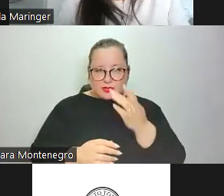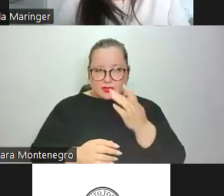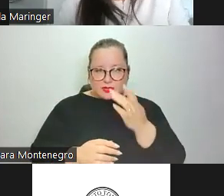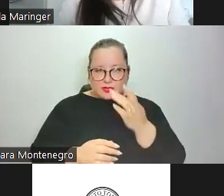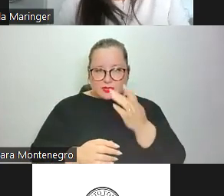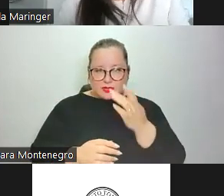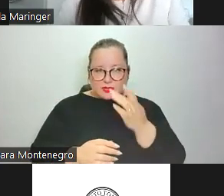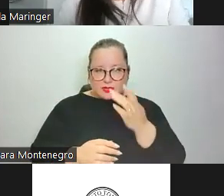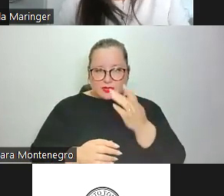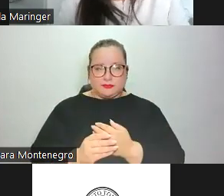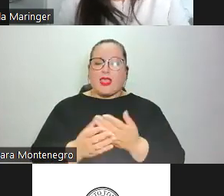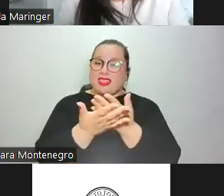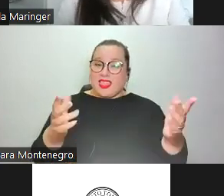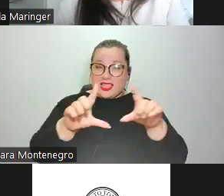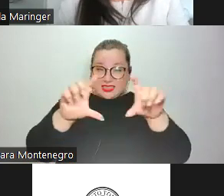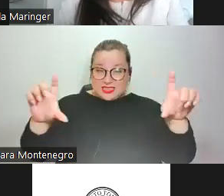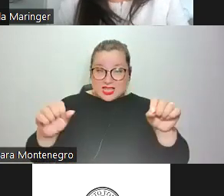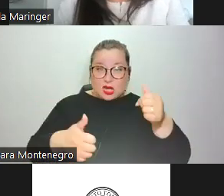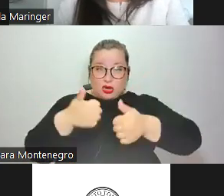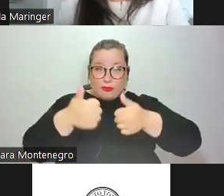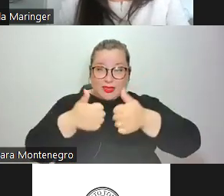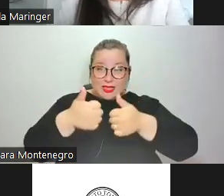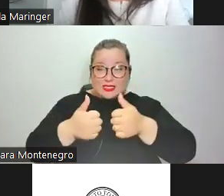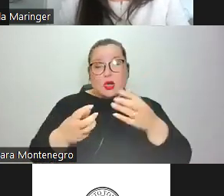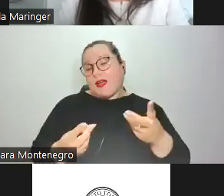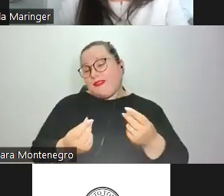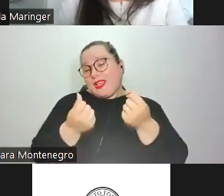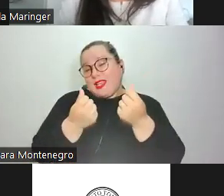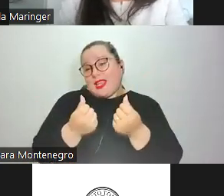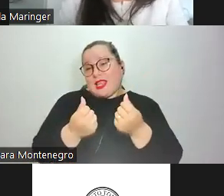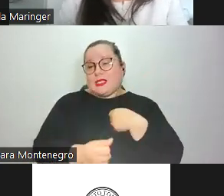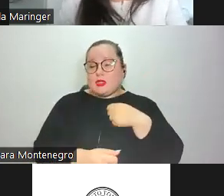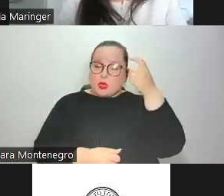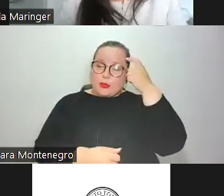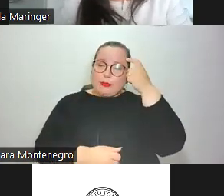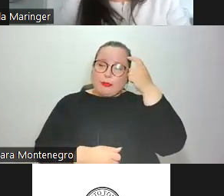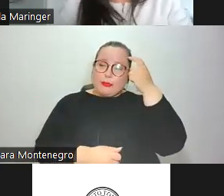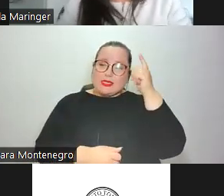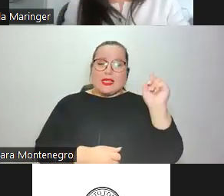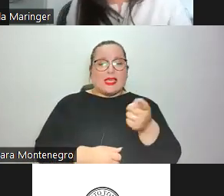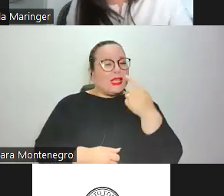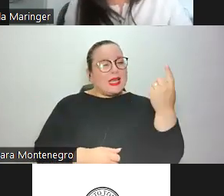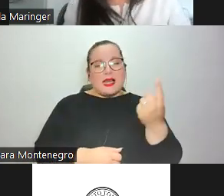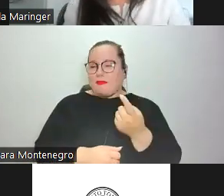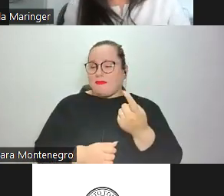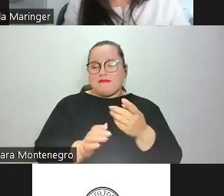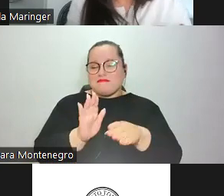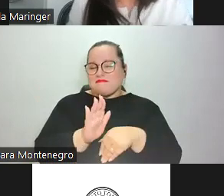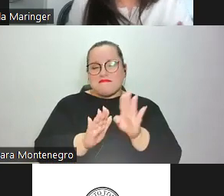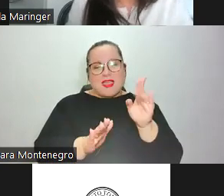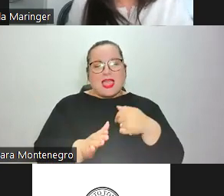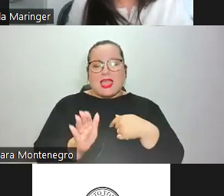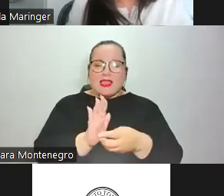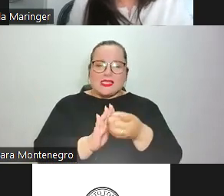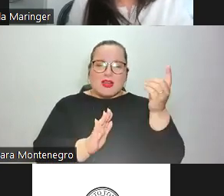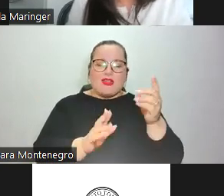mira, Ahí. de estas competencias, si uno piensa, generalmente las primeras que uno desarrolla en la primera etapa de la